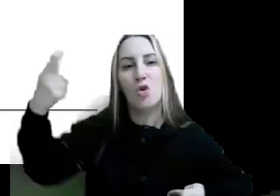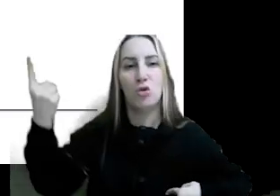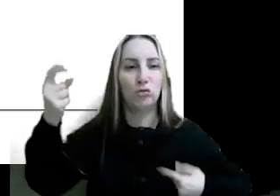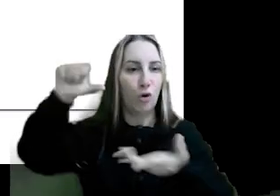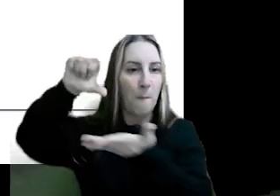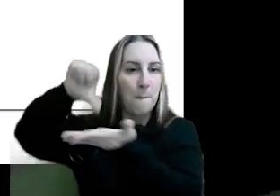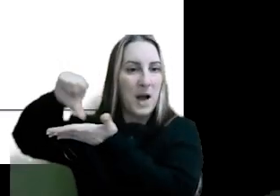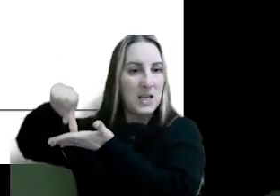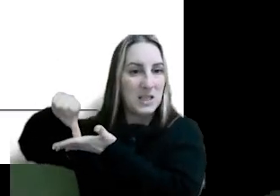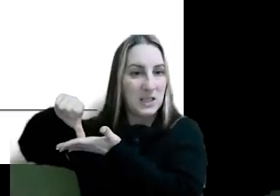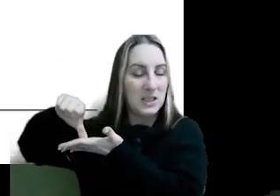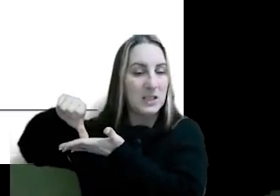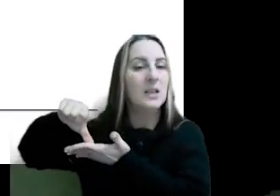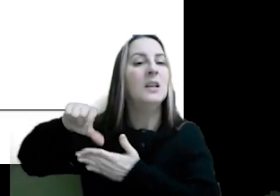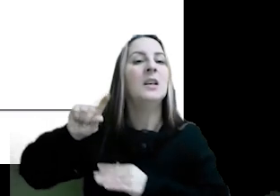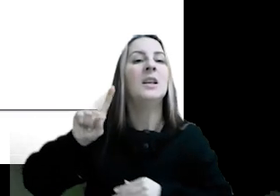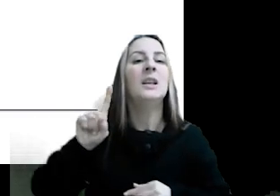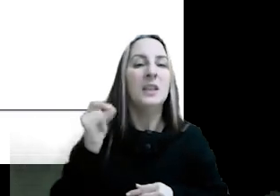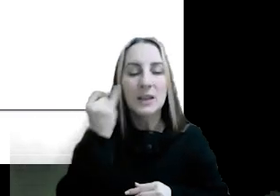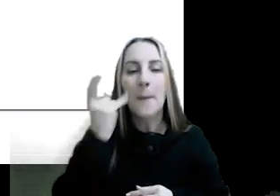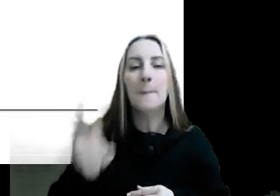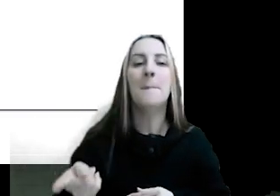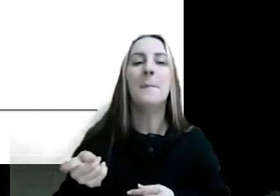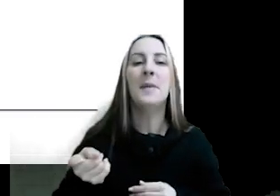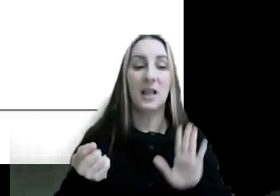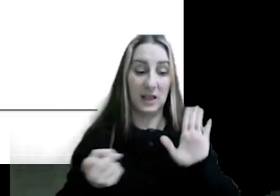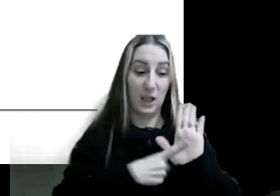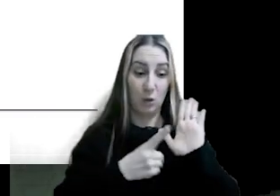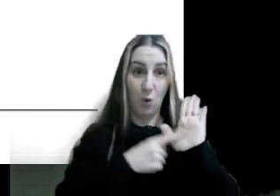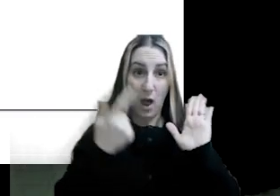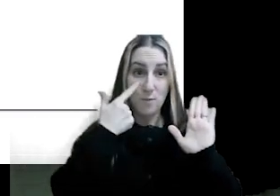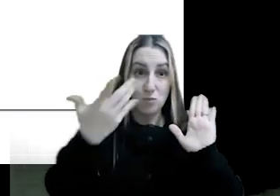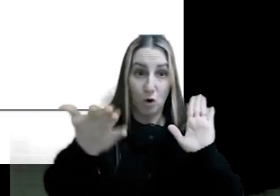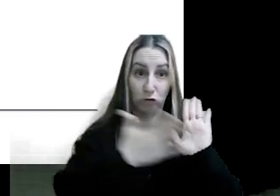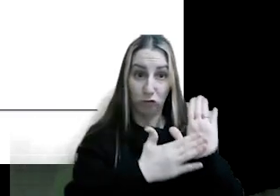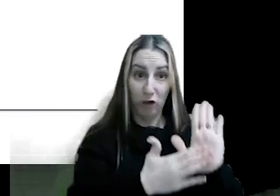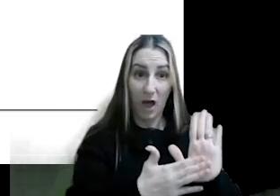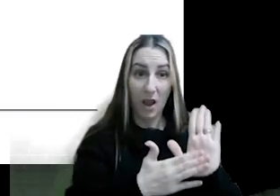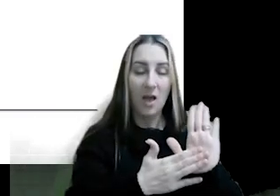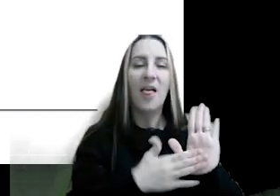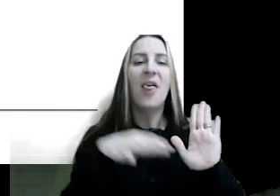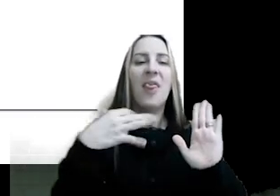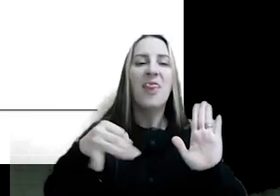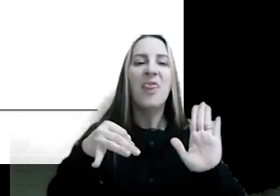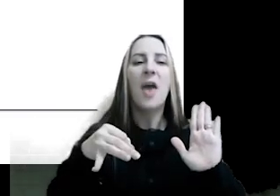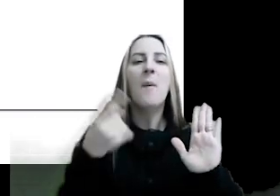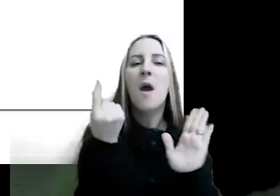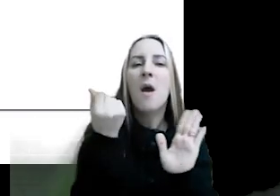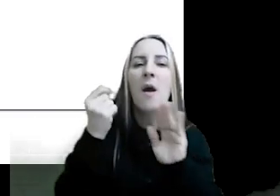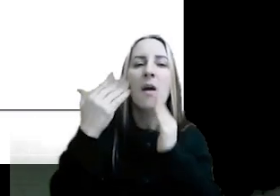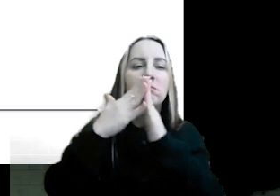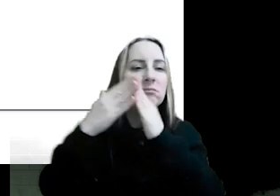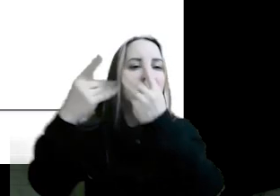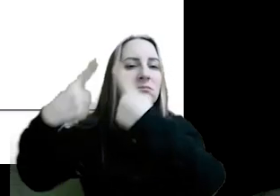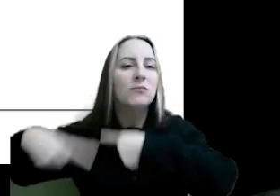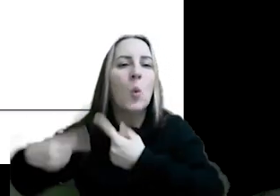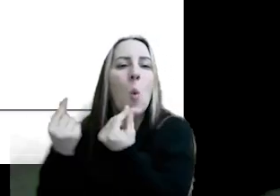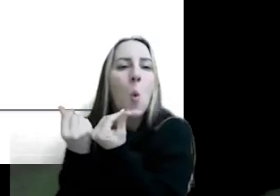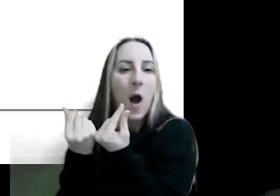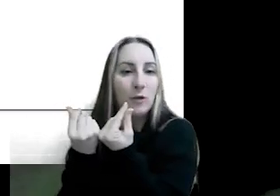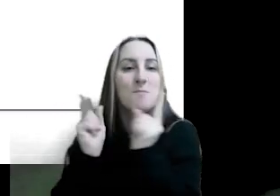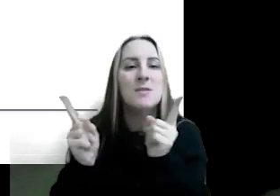y que, aparte de acreditar la titularidad, va a tener que definir la evaluación de los bienes conforme el